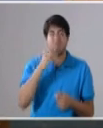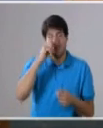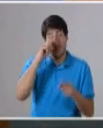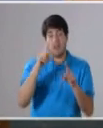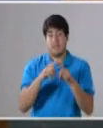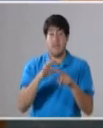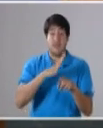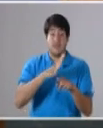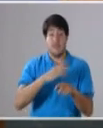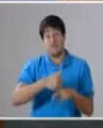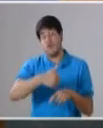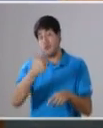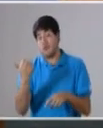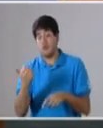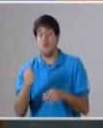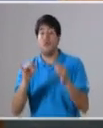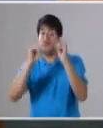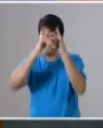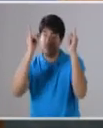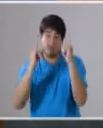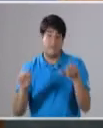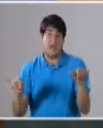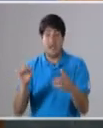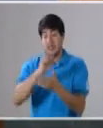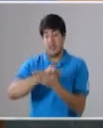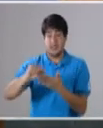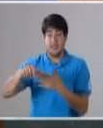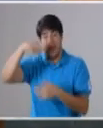y al ejército de santos.